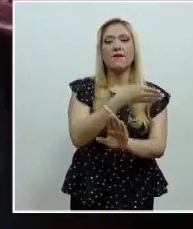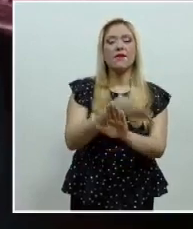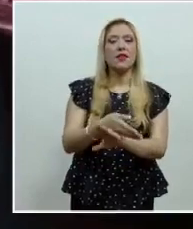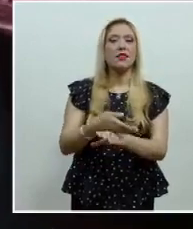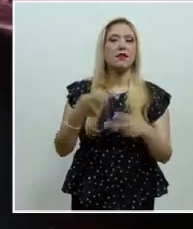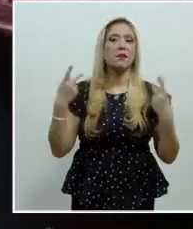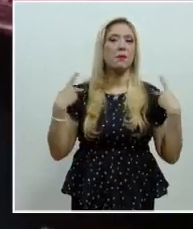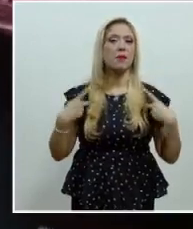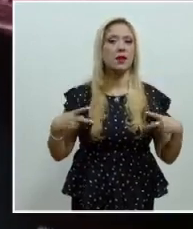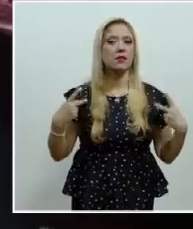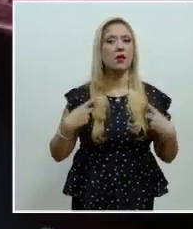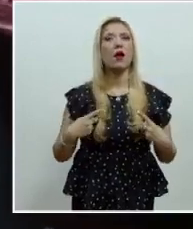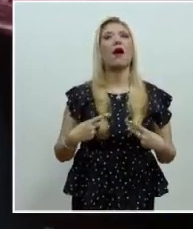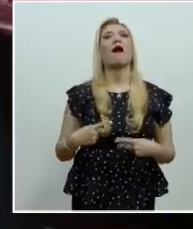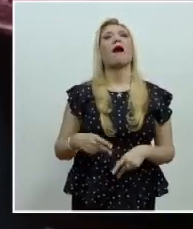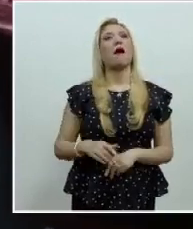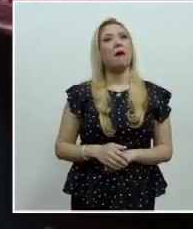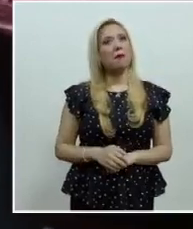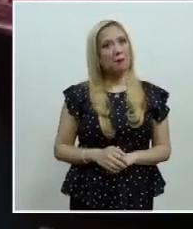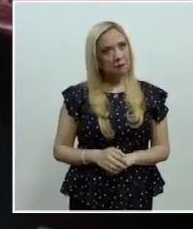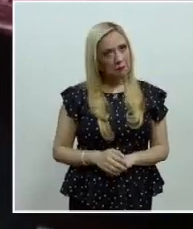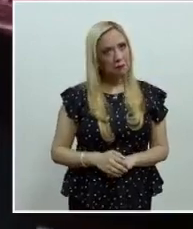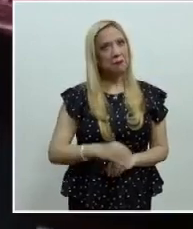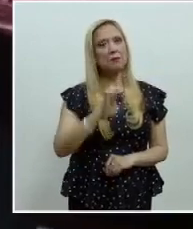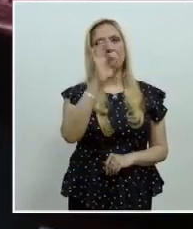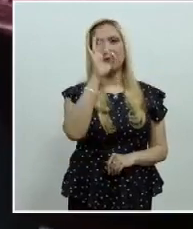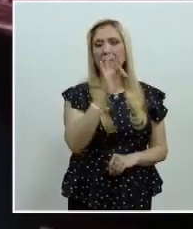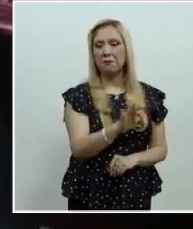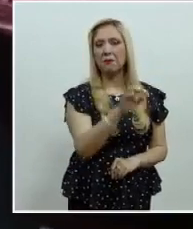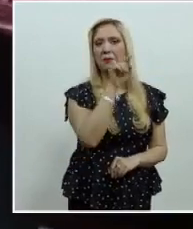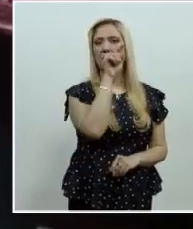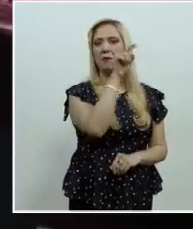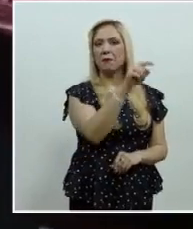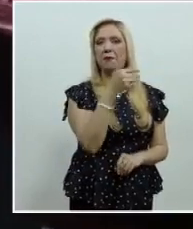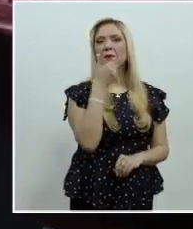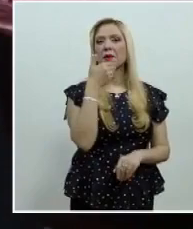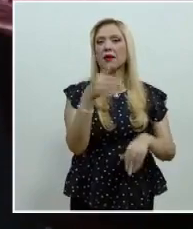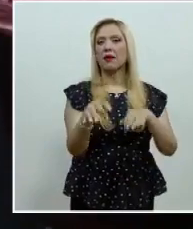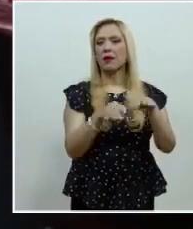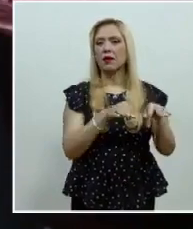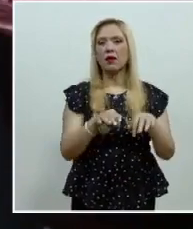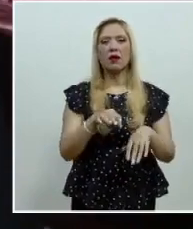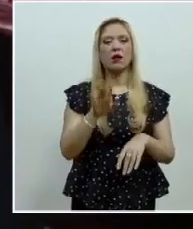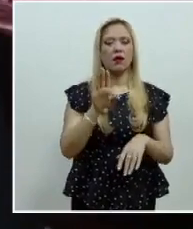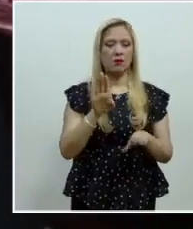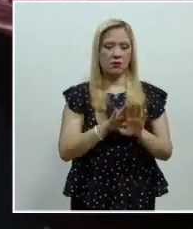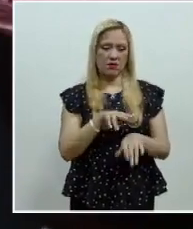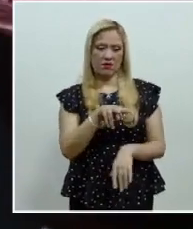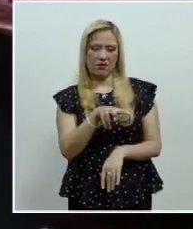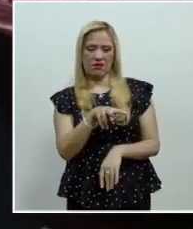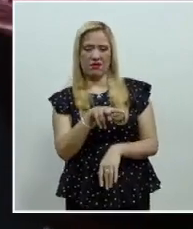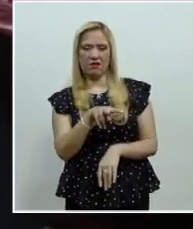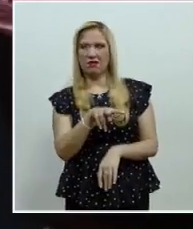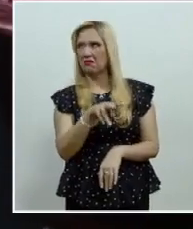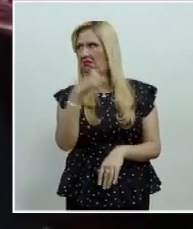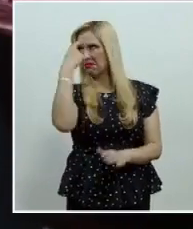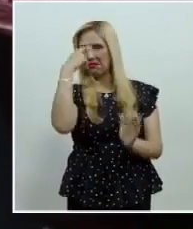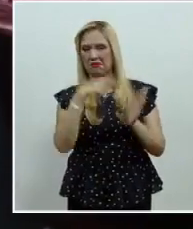credibilidad de la situación que vivió. No se juzga, no se prejuzga, ¿no? Y